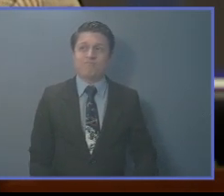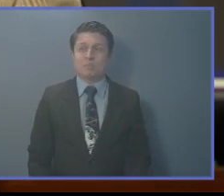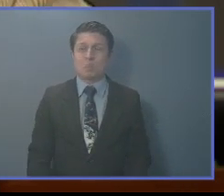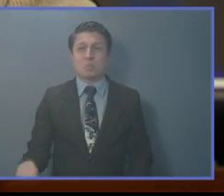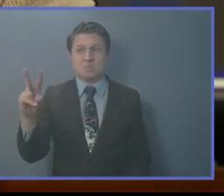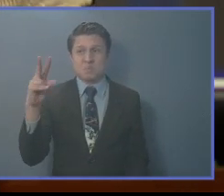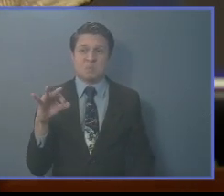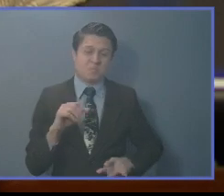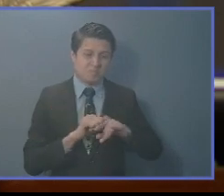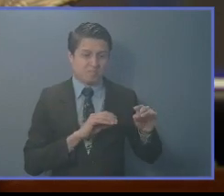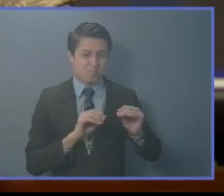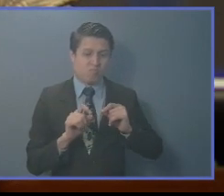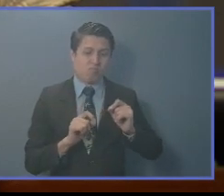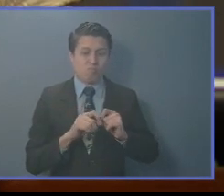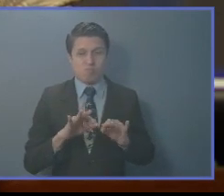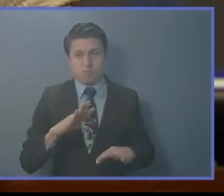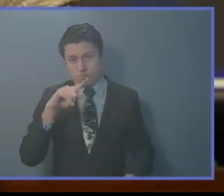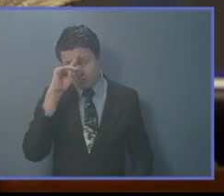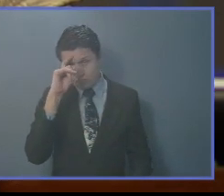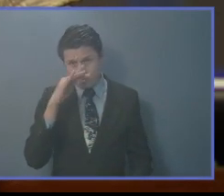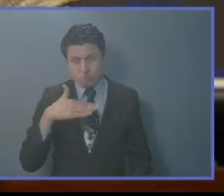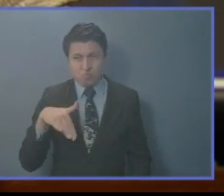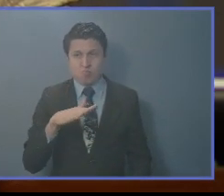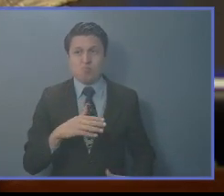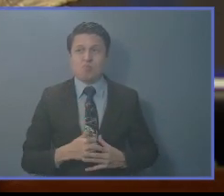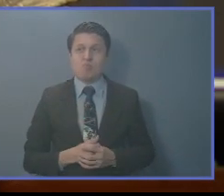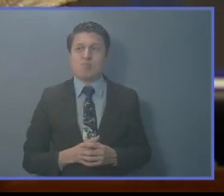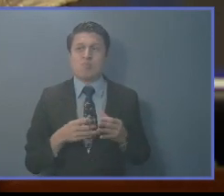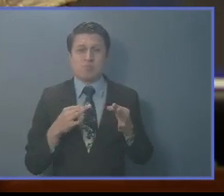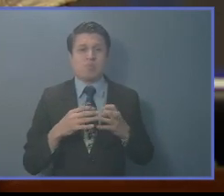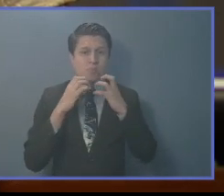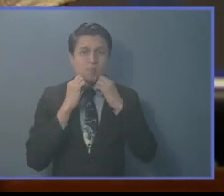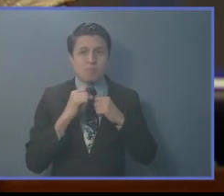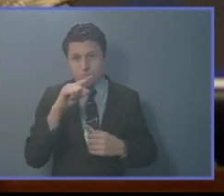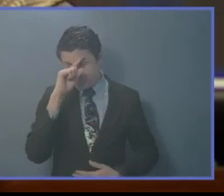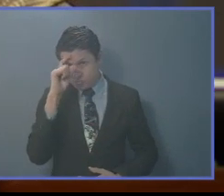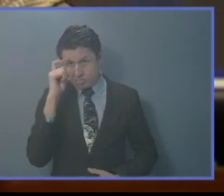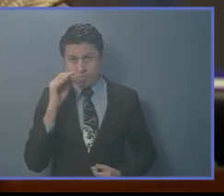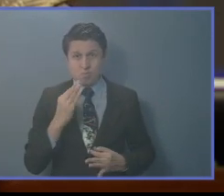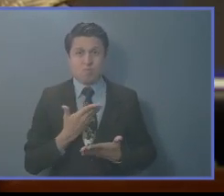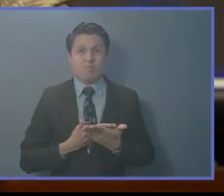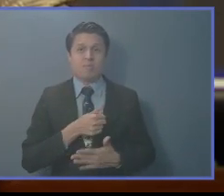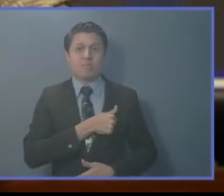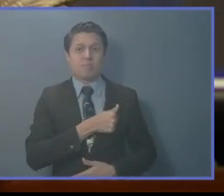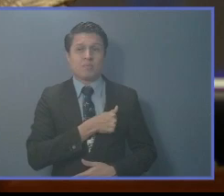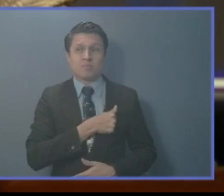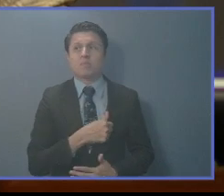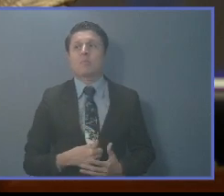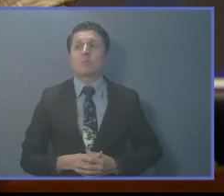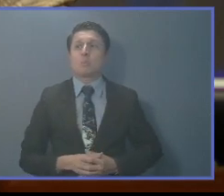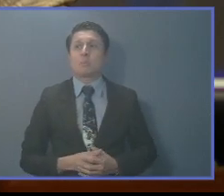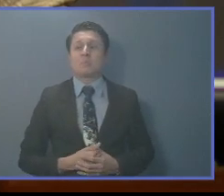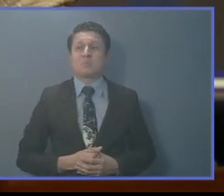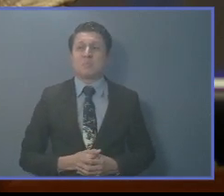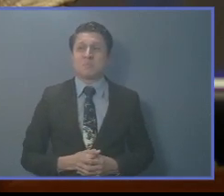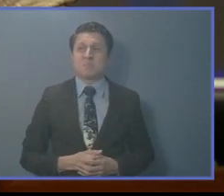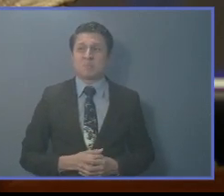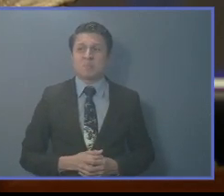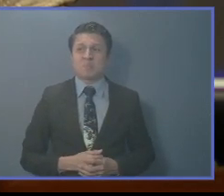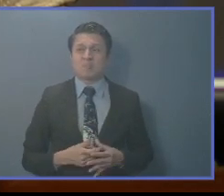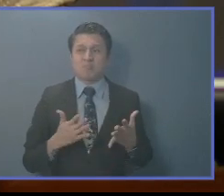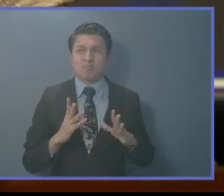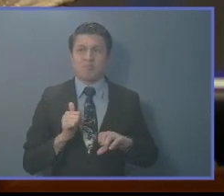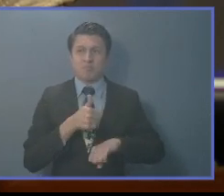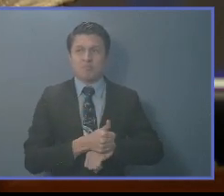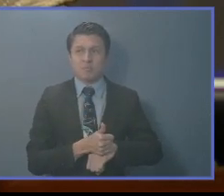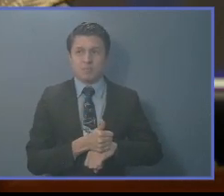2. Implementación de modalidades de trabajo. El empleador deberá garantizar el trabajo de modo que se reduzca el número de personas trabajadoras expuestas, establecidas